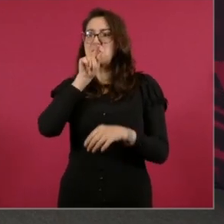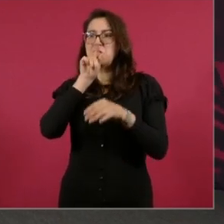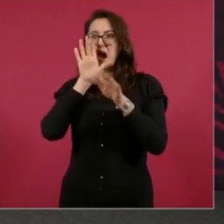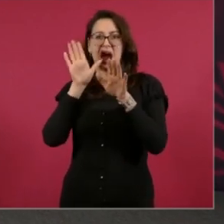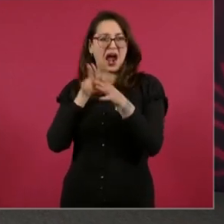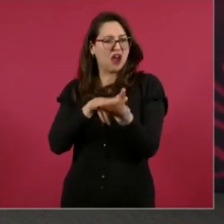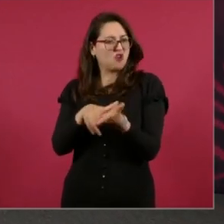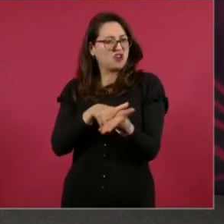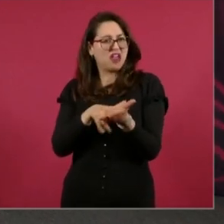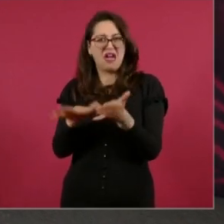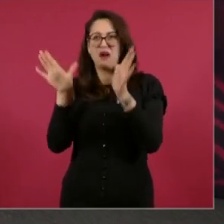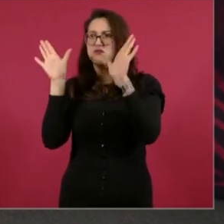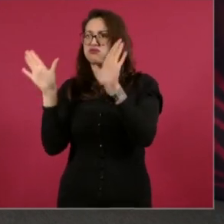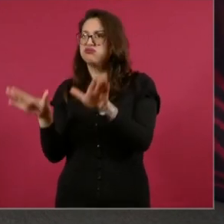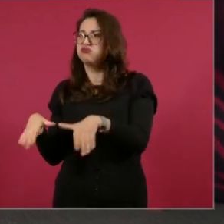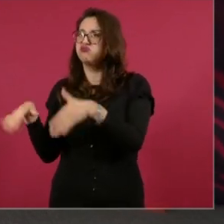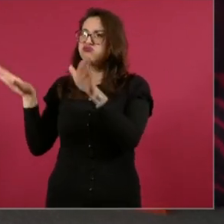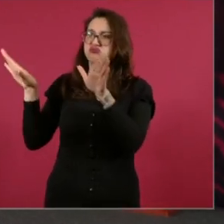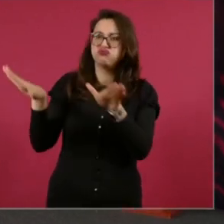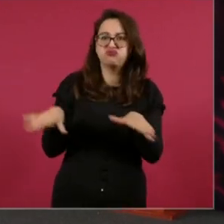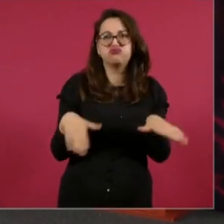buitres.